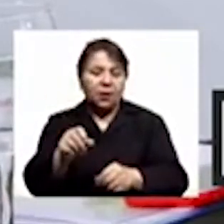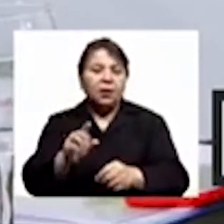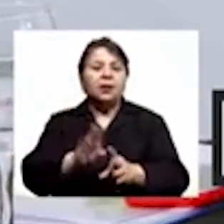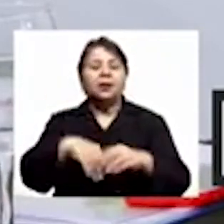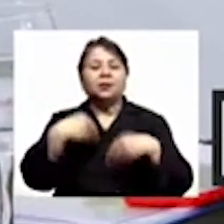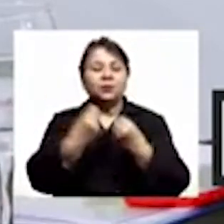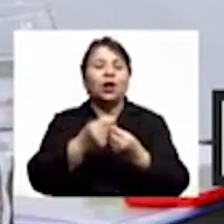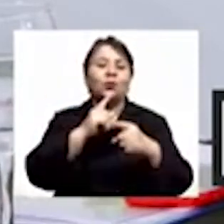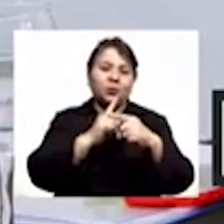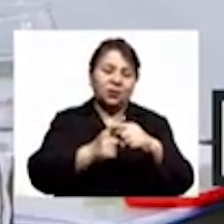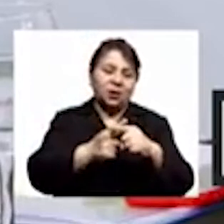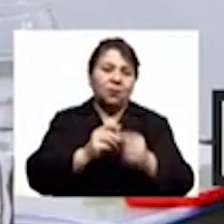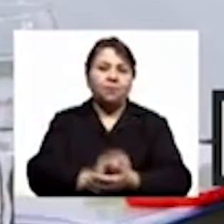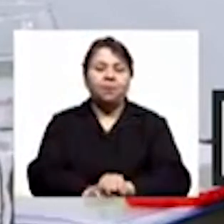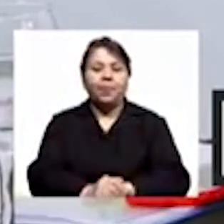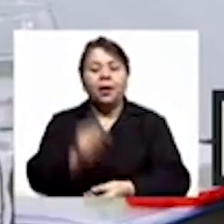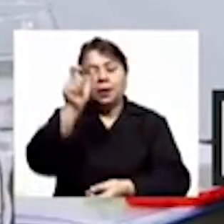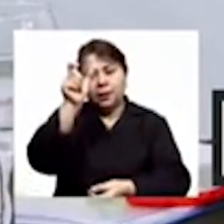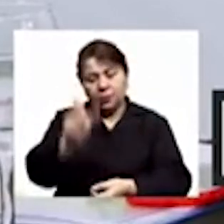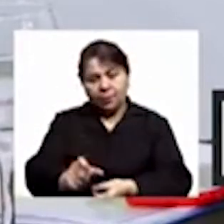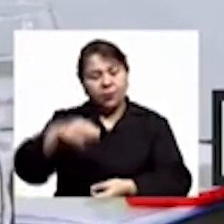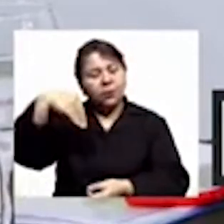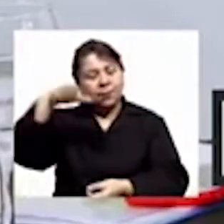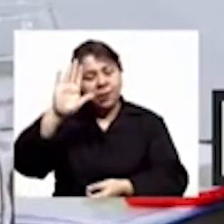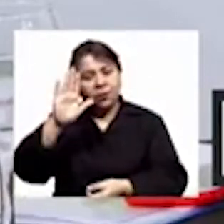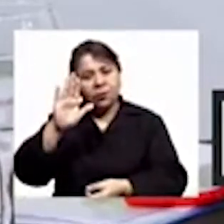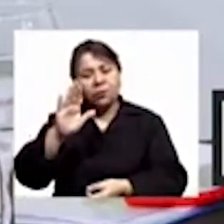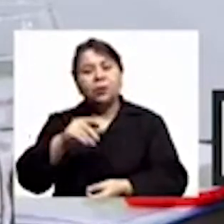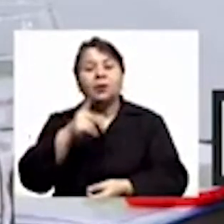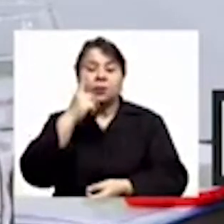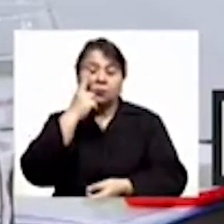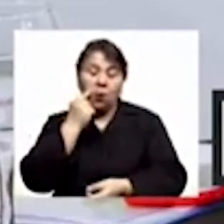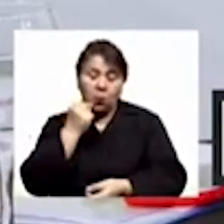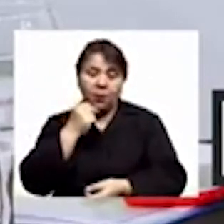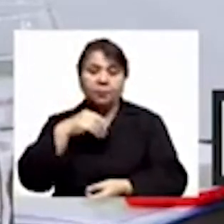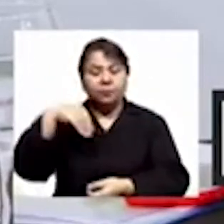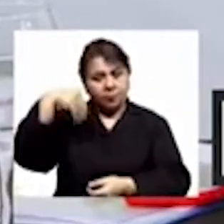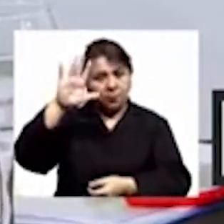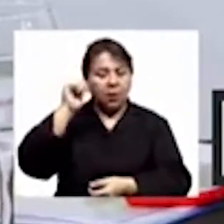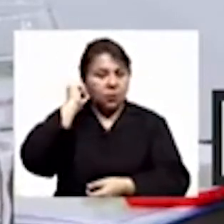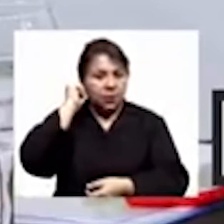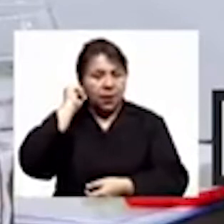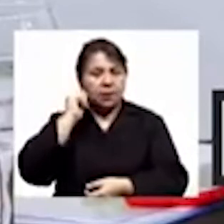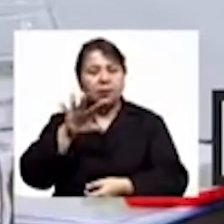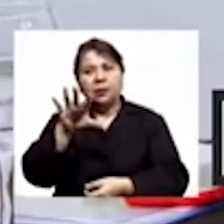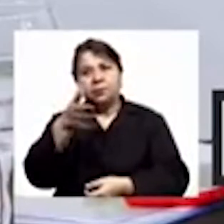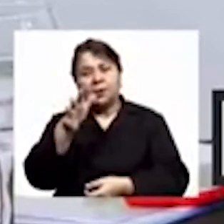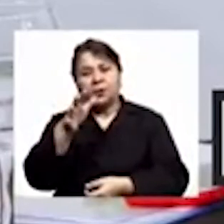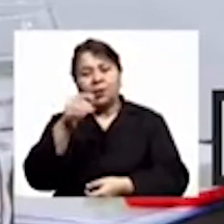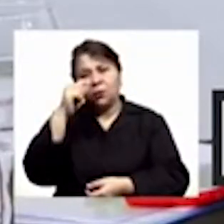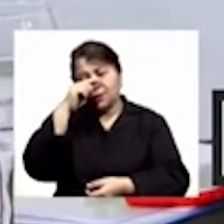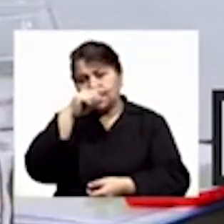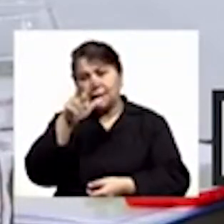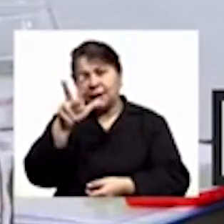Se trata de una persona mayor, de sexo masculino, de aproximadamente